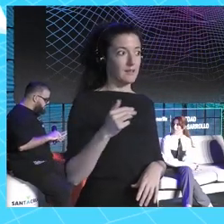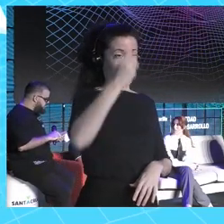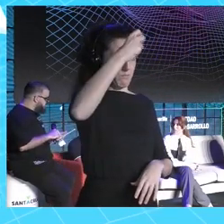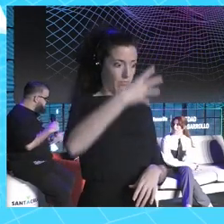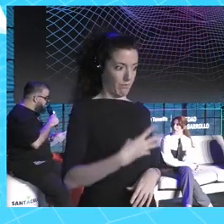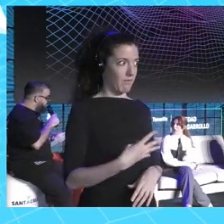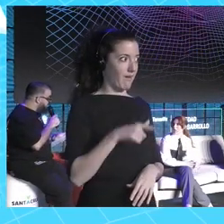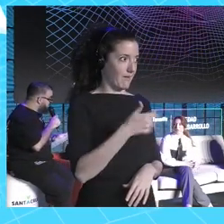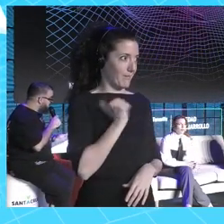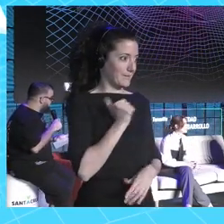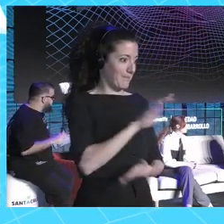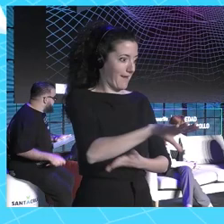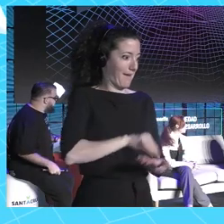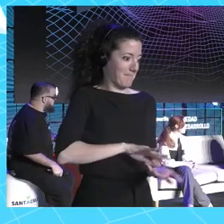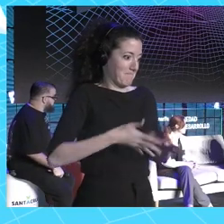contenido